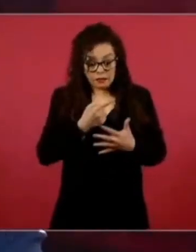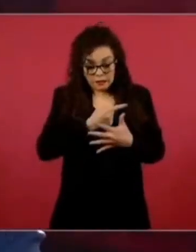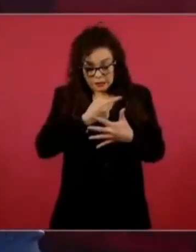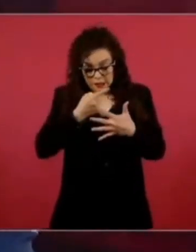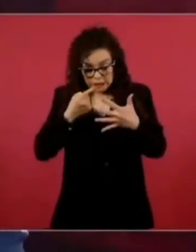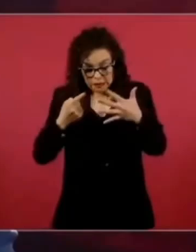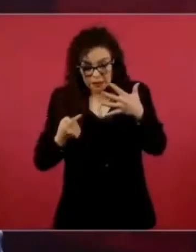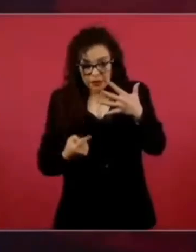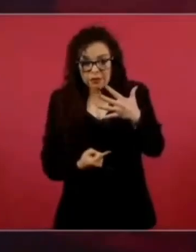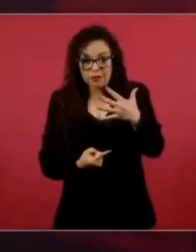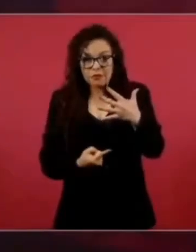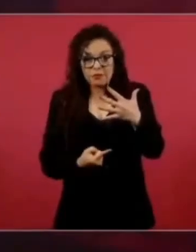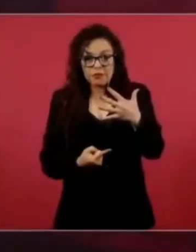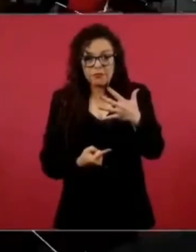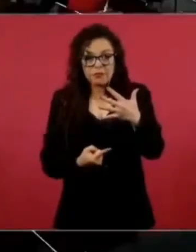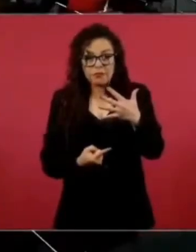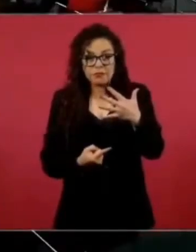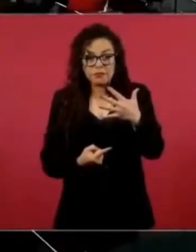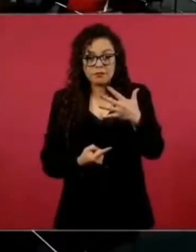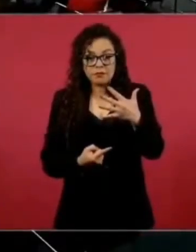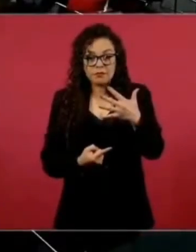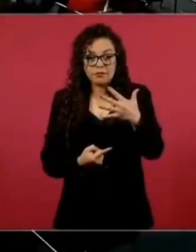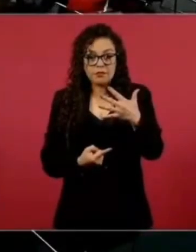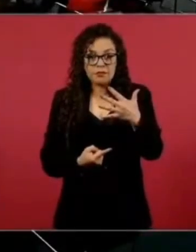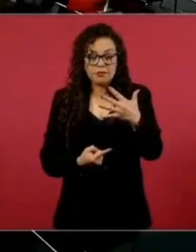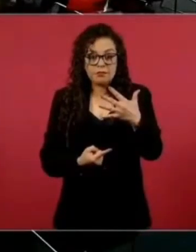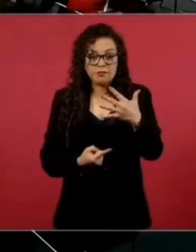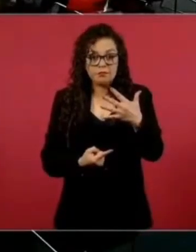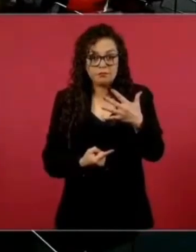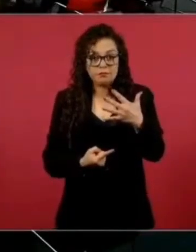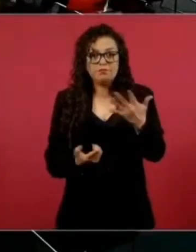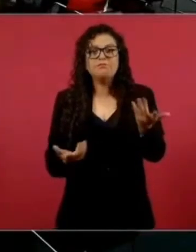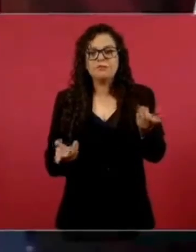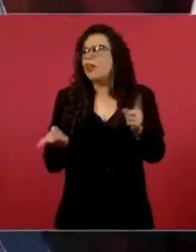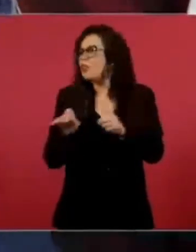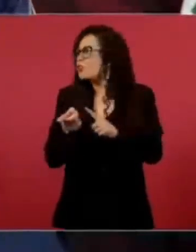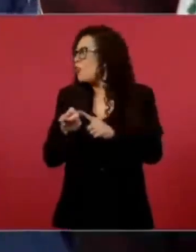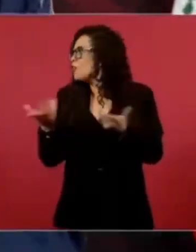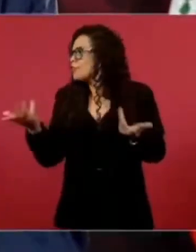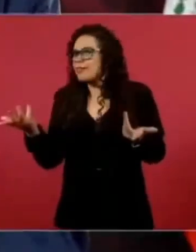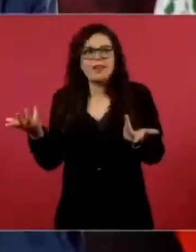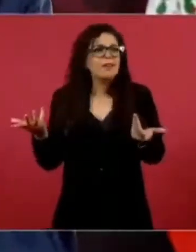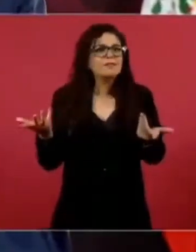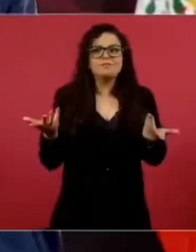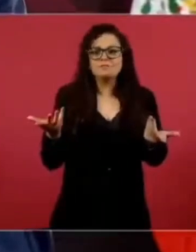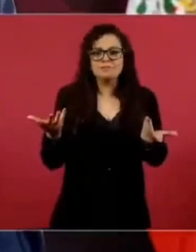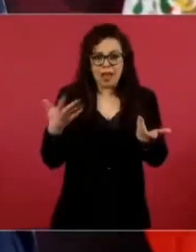Pues así que coloquialmente hablando, ¿dónde los vas a agarrar?